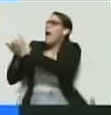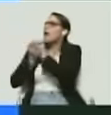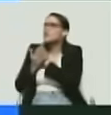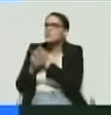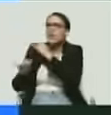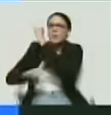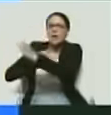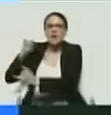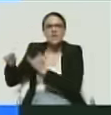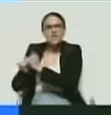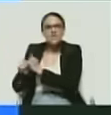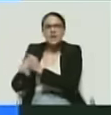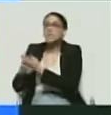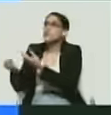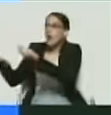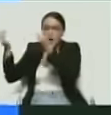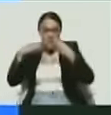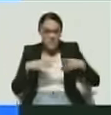constitucional.